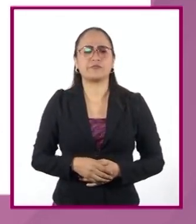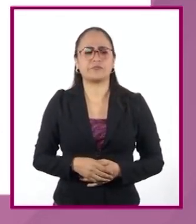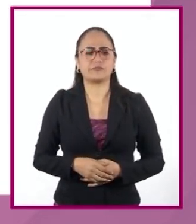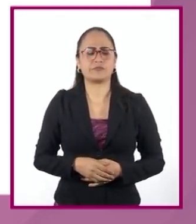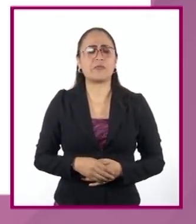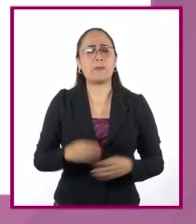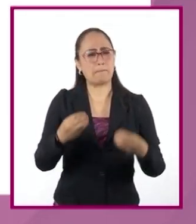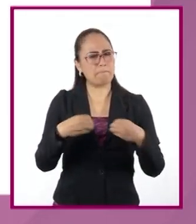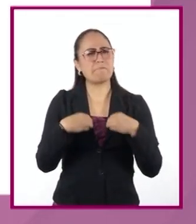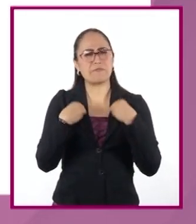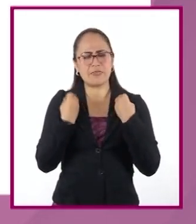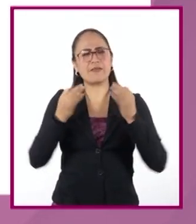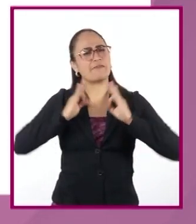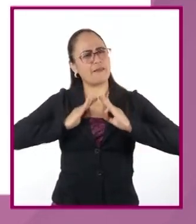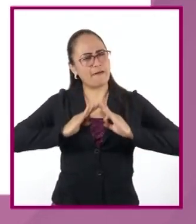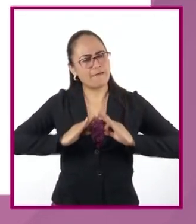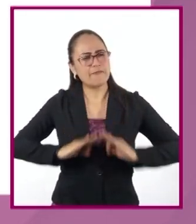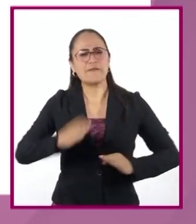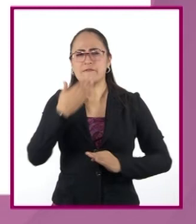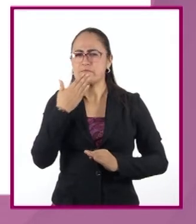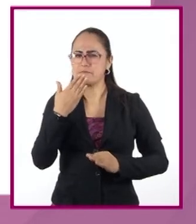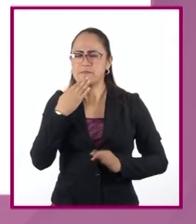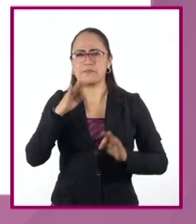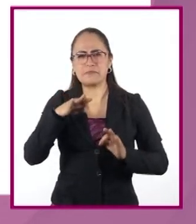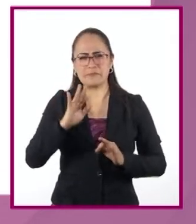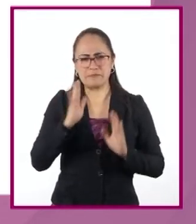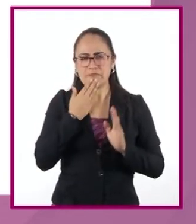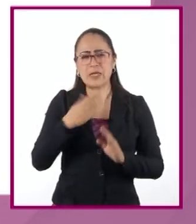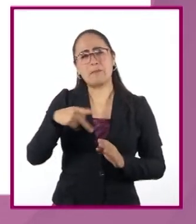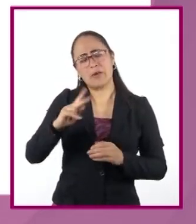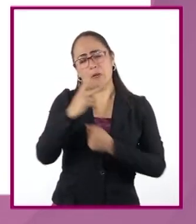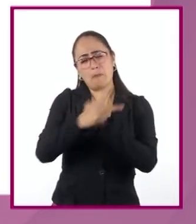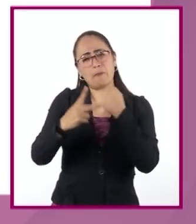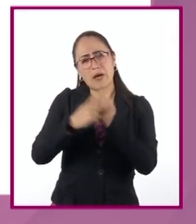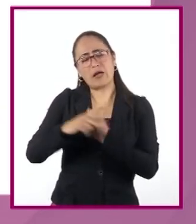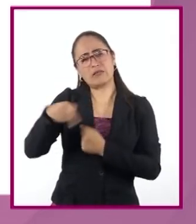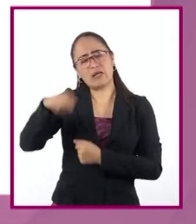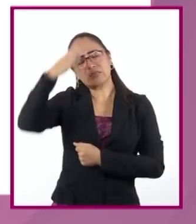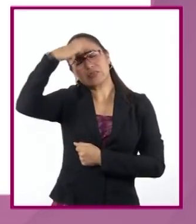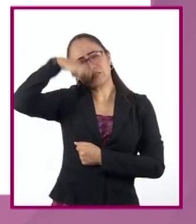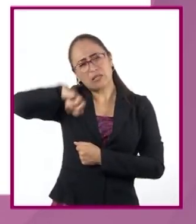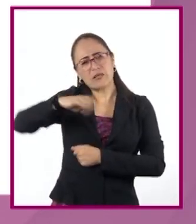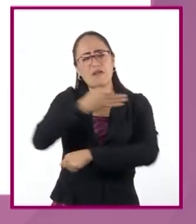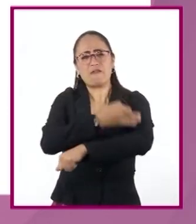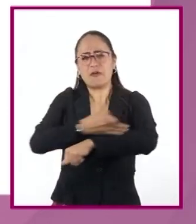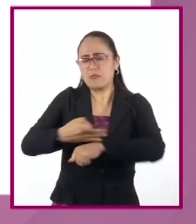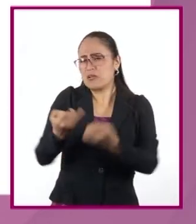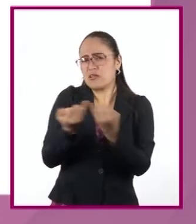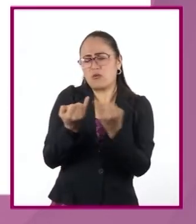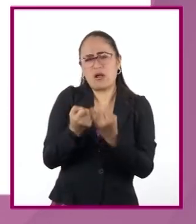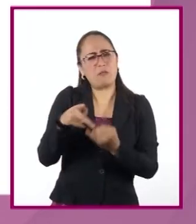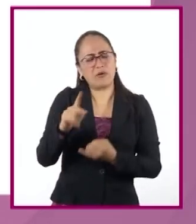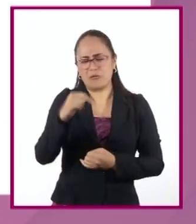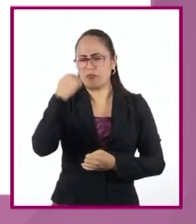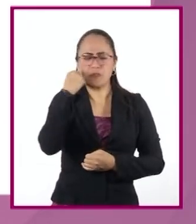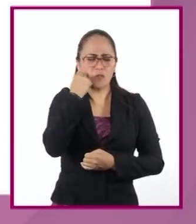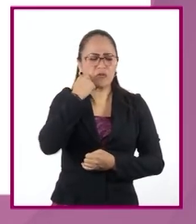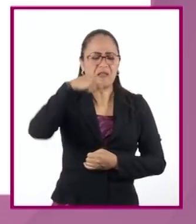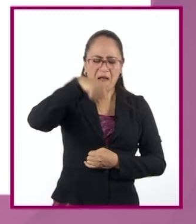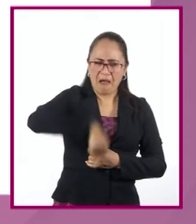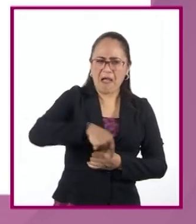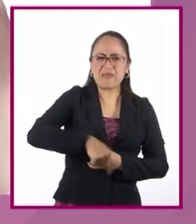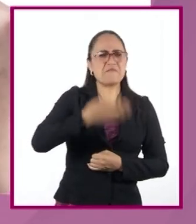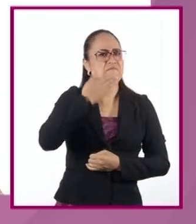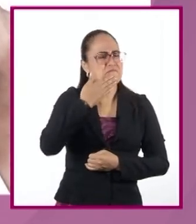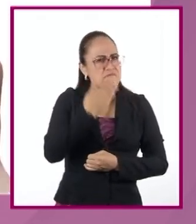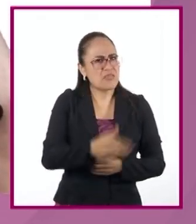Nuestra vida es tranquila y próspera. Aunque extrañamos nuestro país y a nuestras familias, nos sentimos satisfechos al saber que estamos